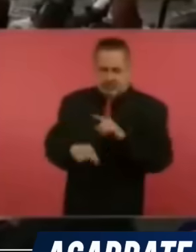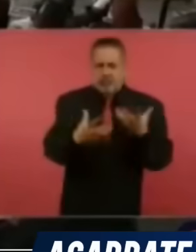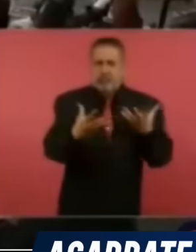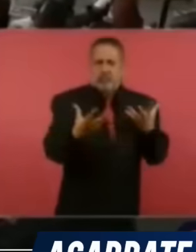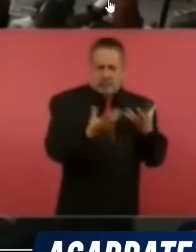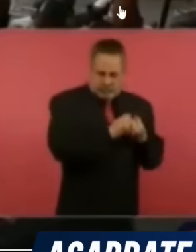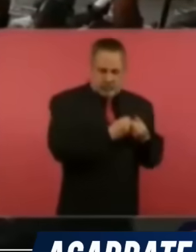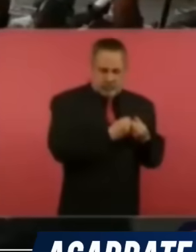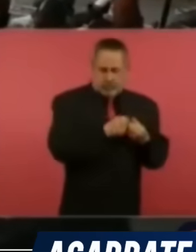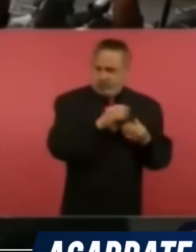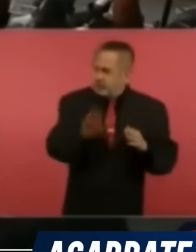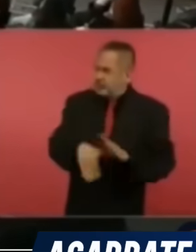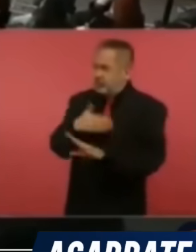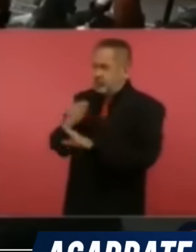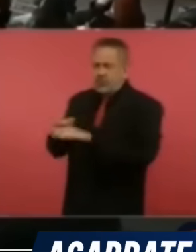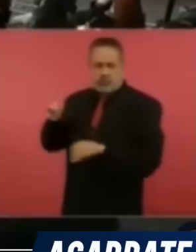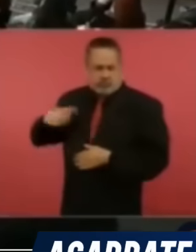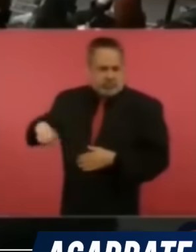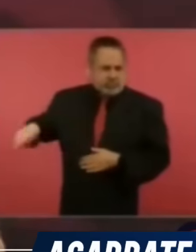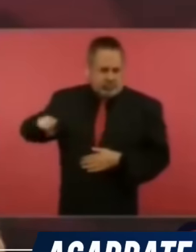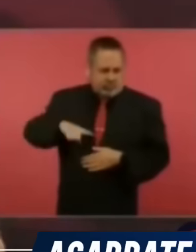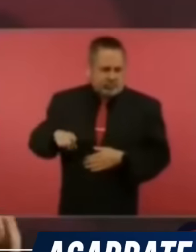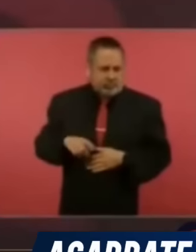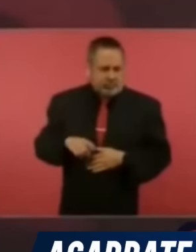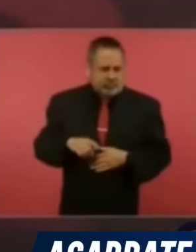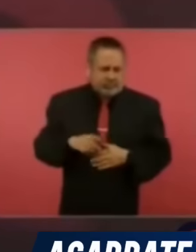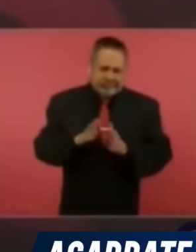contra mí en contra de